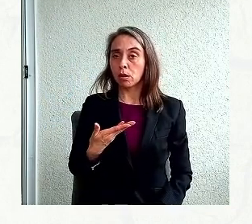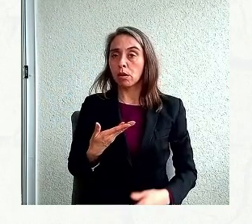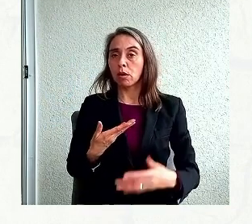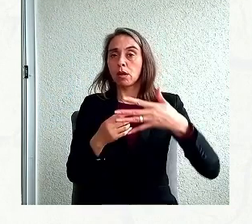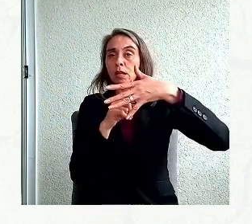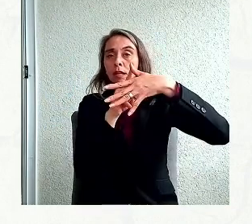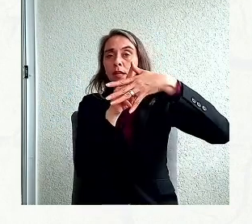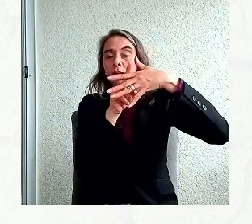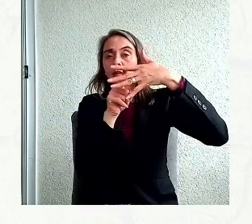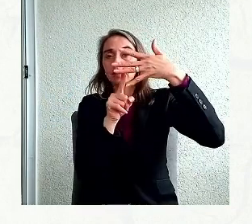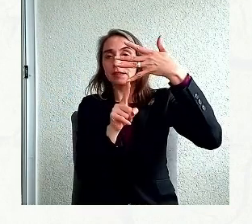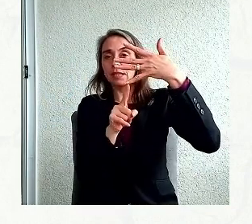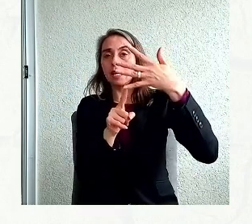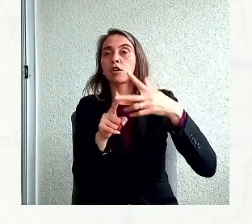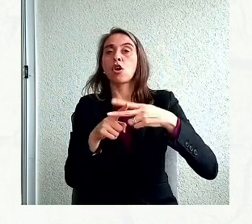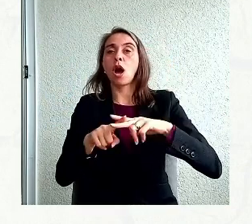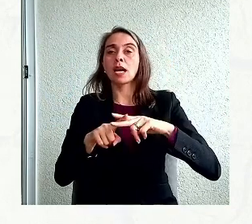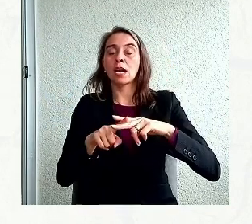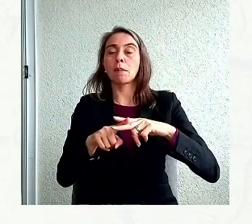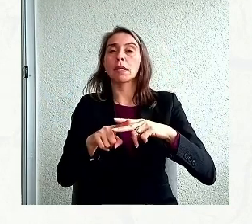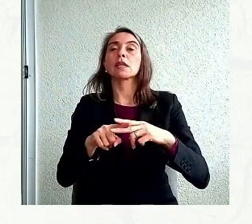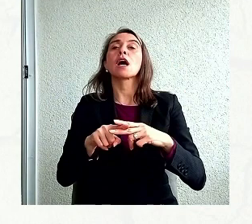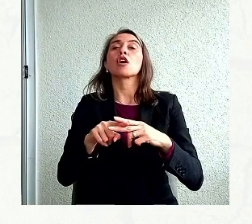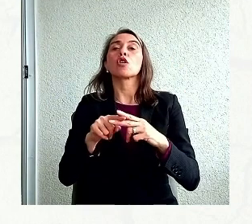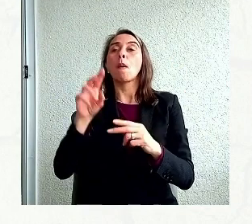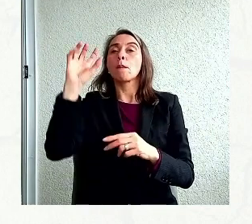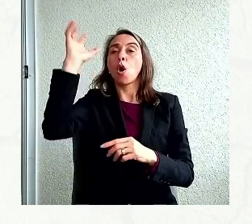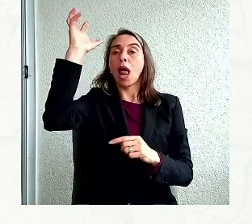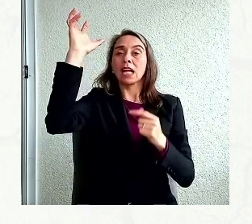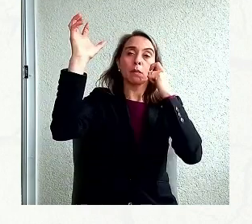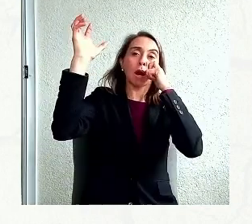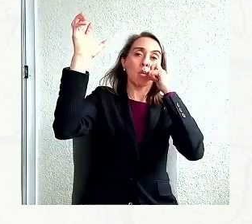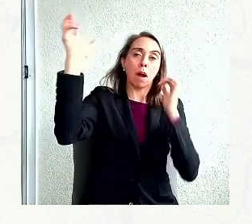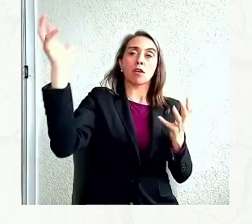herramientas para adaptar el clima.